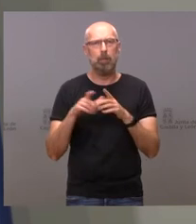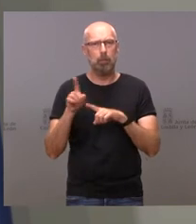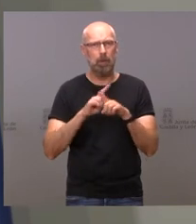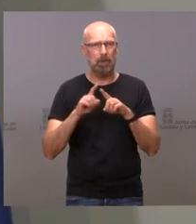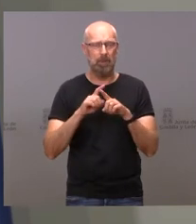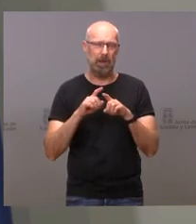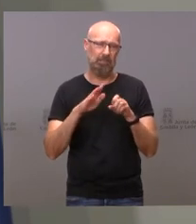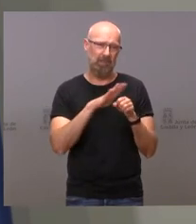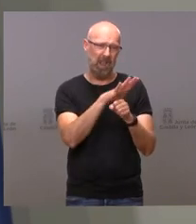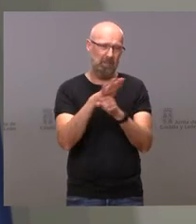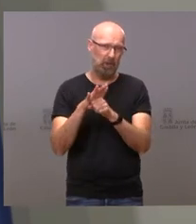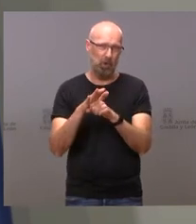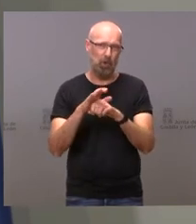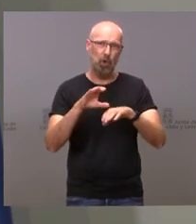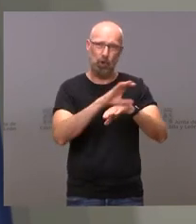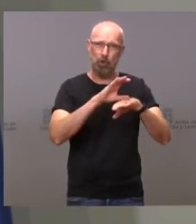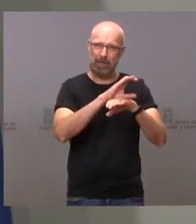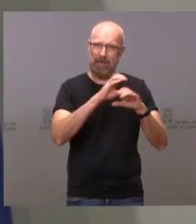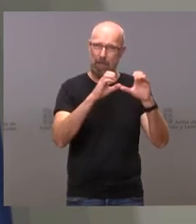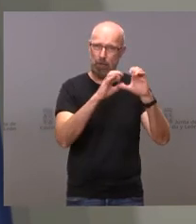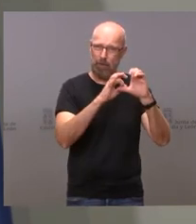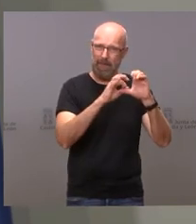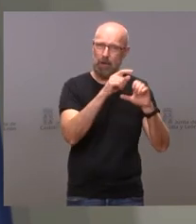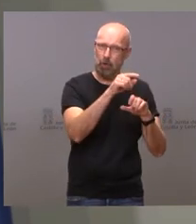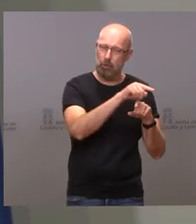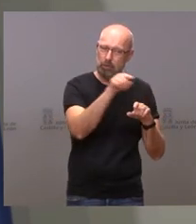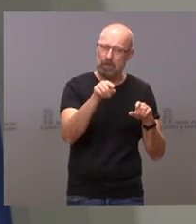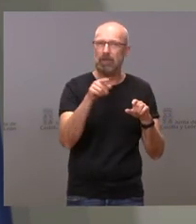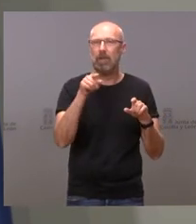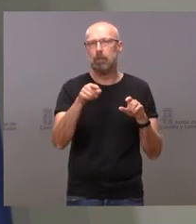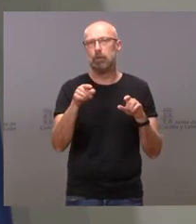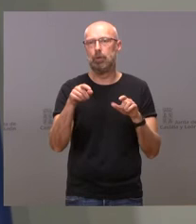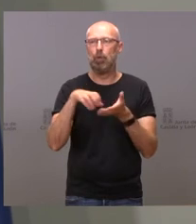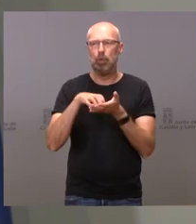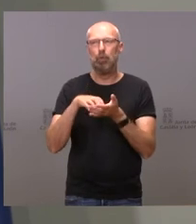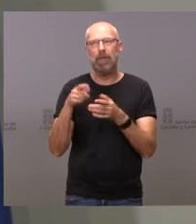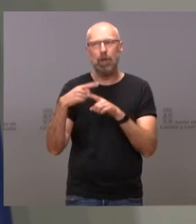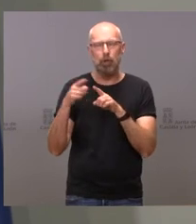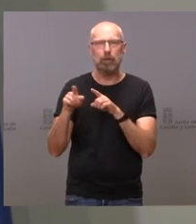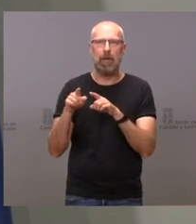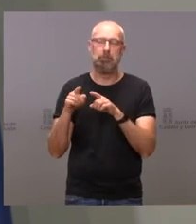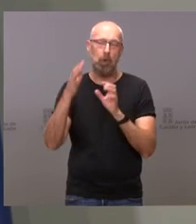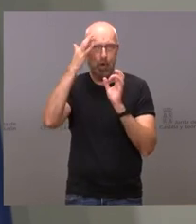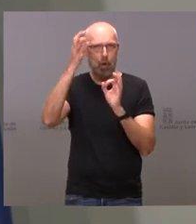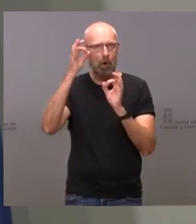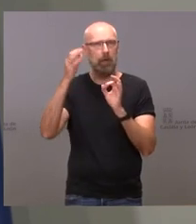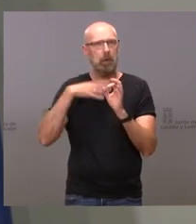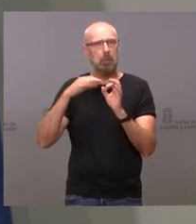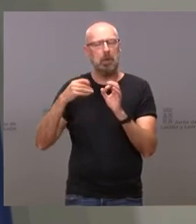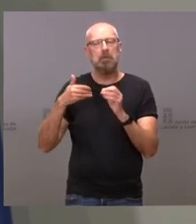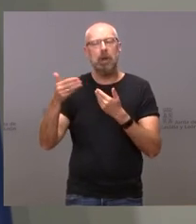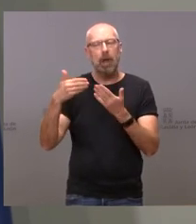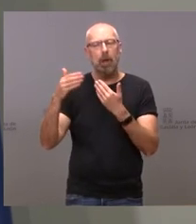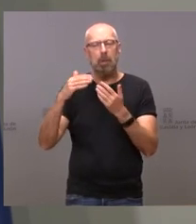consejerías de Ciudadanos, creemos que son inquietudes razonables y que es bastante probable que podamos llegar a un